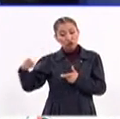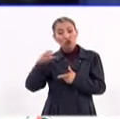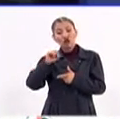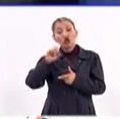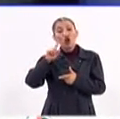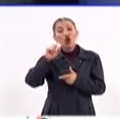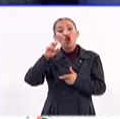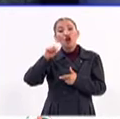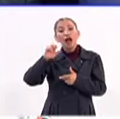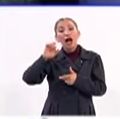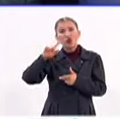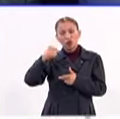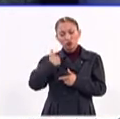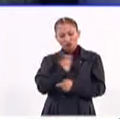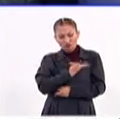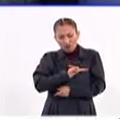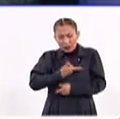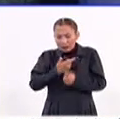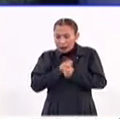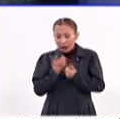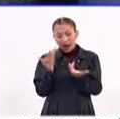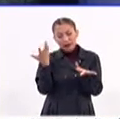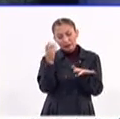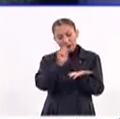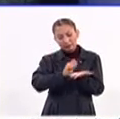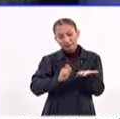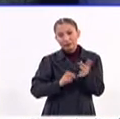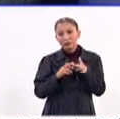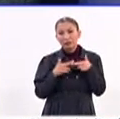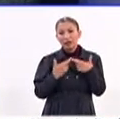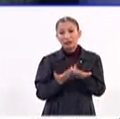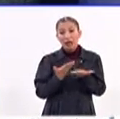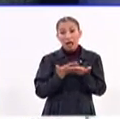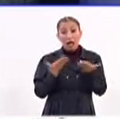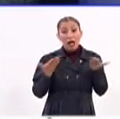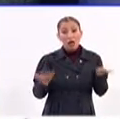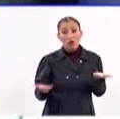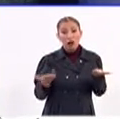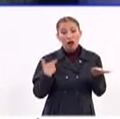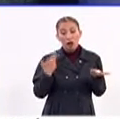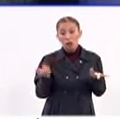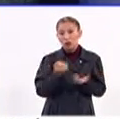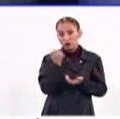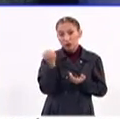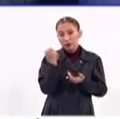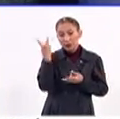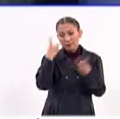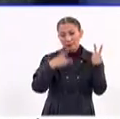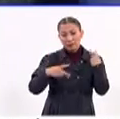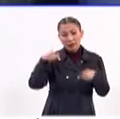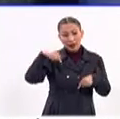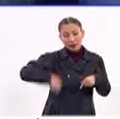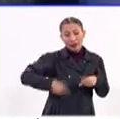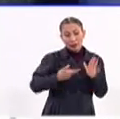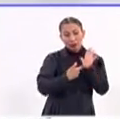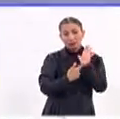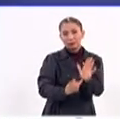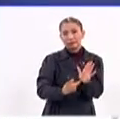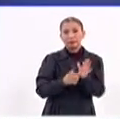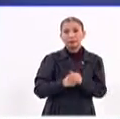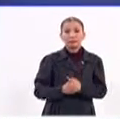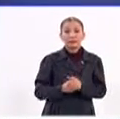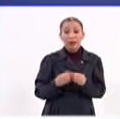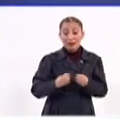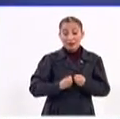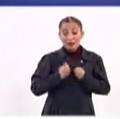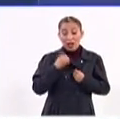Solón Argüello y con ese amor y pasión logró hacer esta revista que hoy tengo la fortuna de venir a traer aquí.